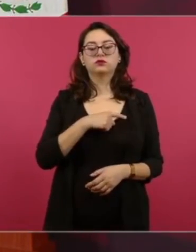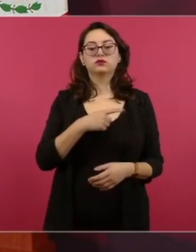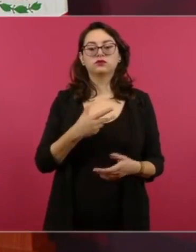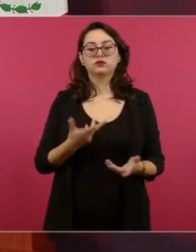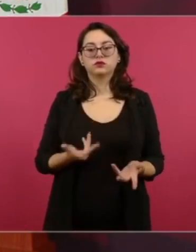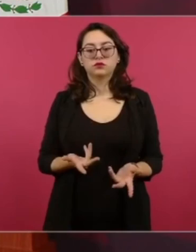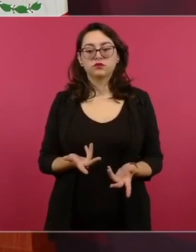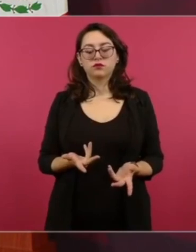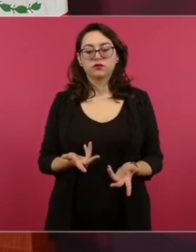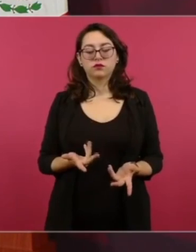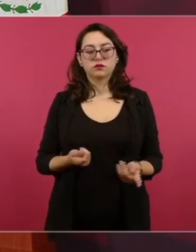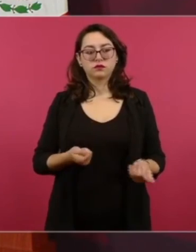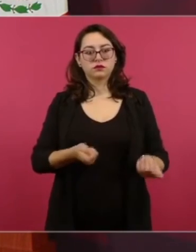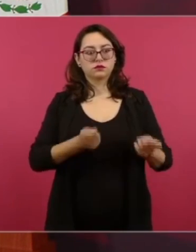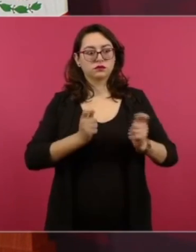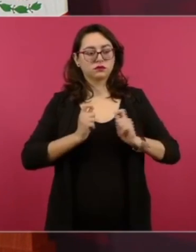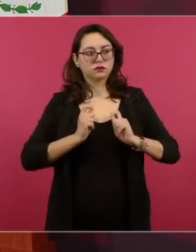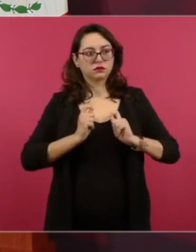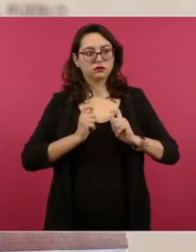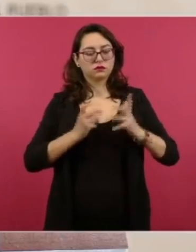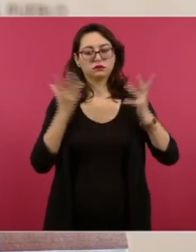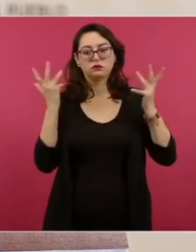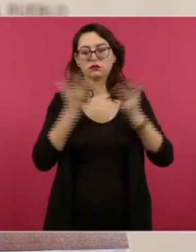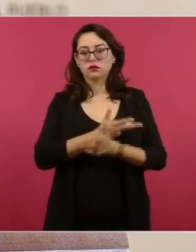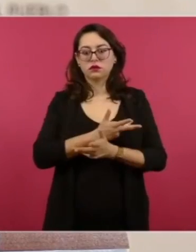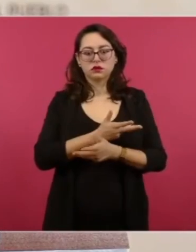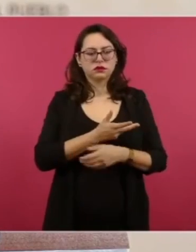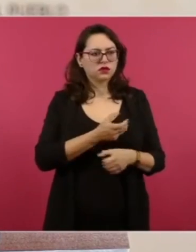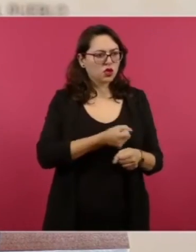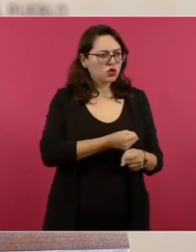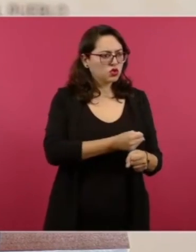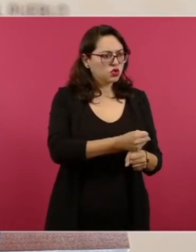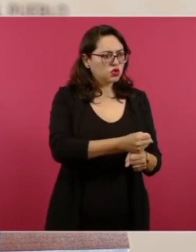había tortura, masacres.